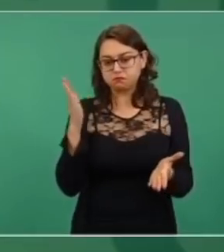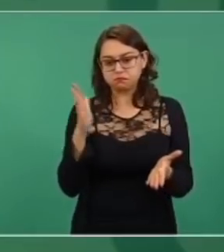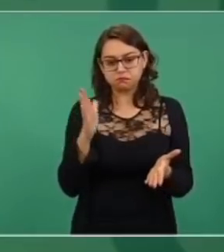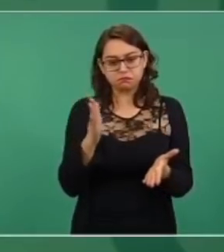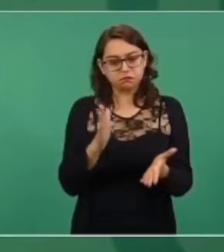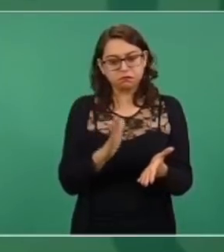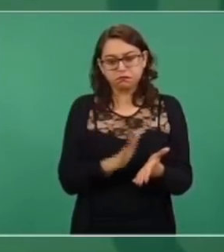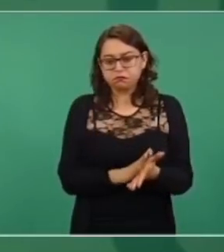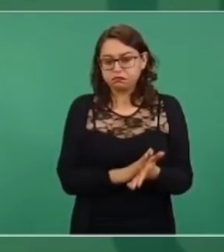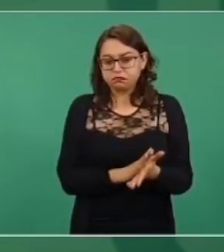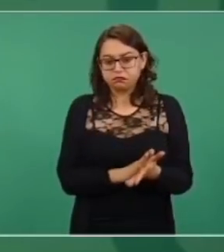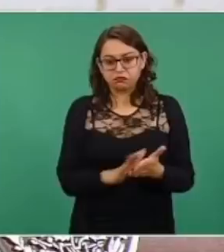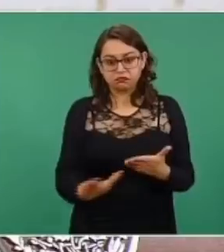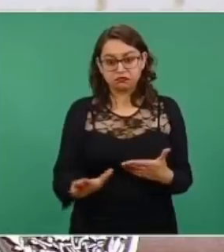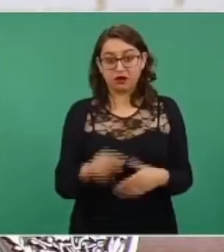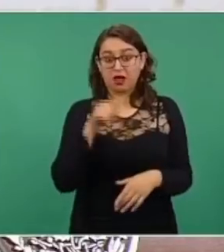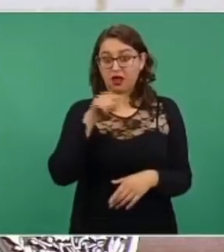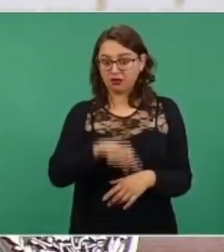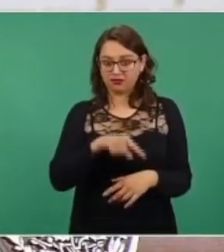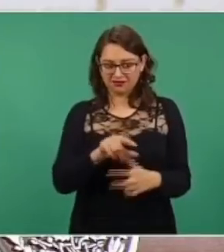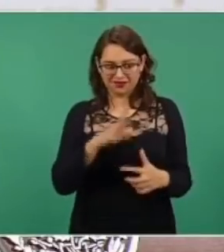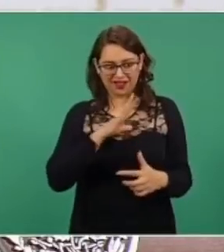lo que era la faja de oro,